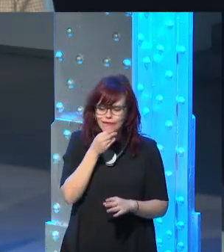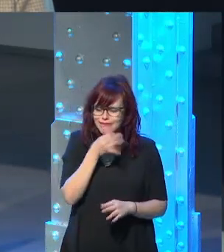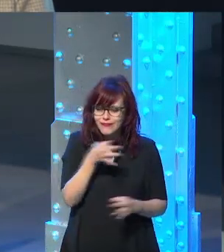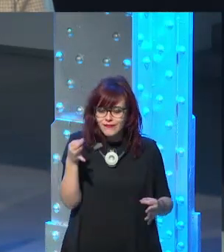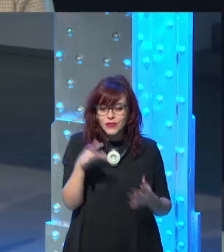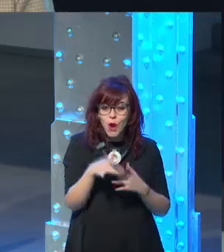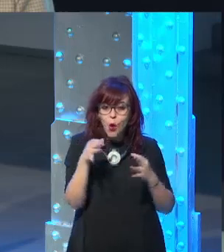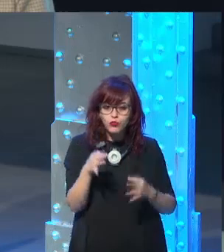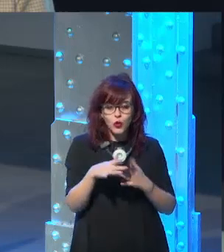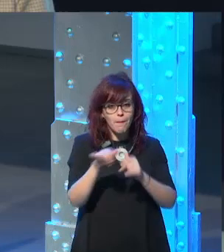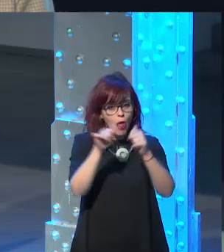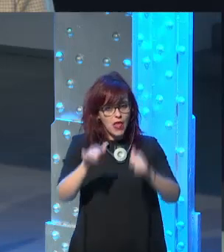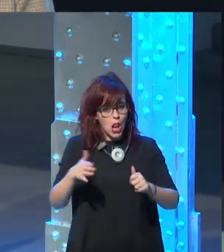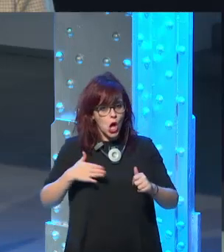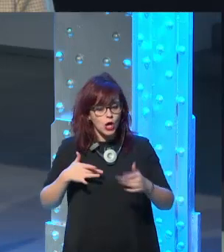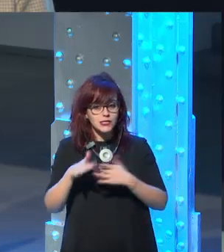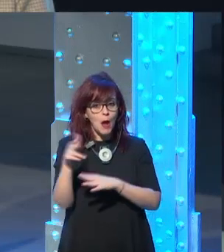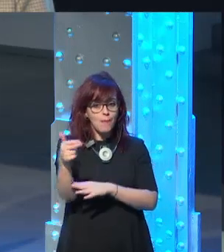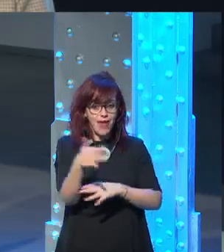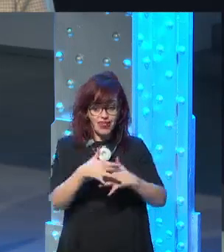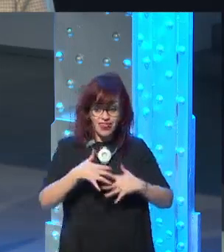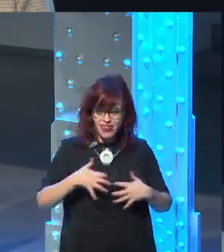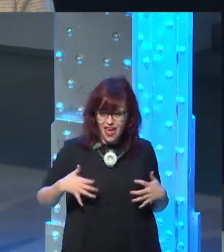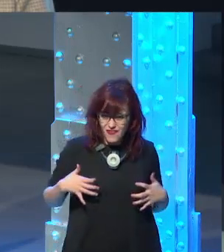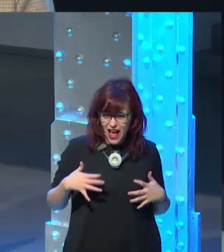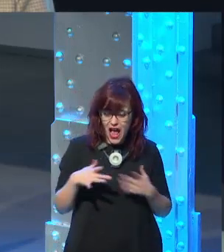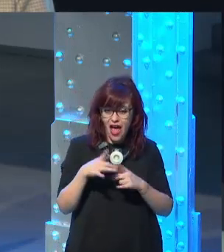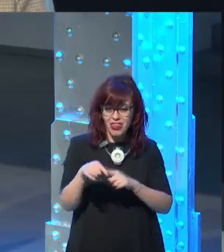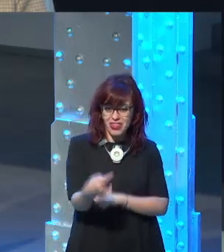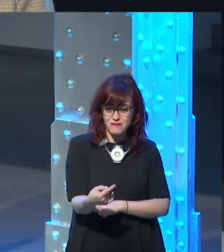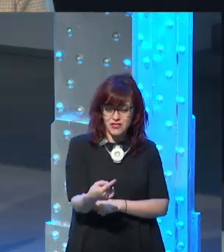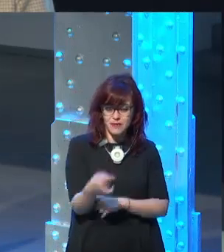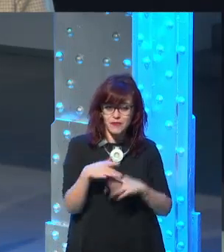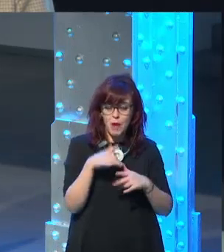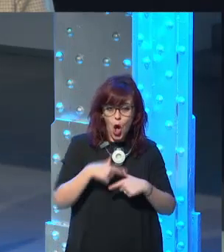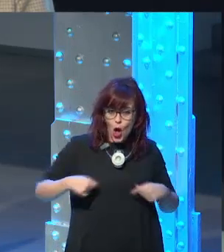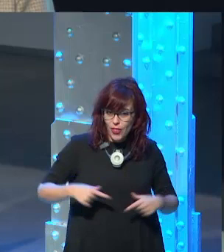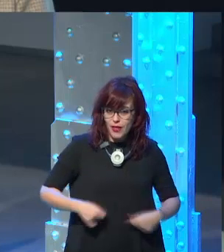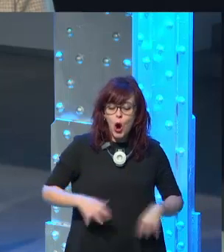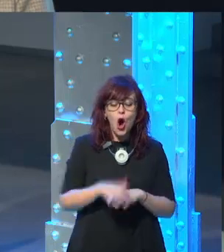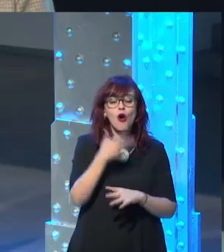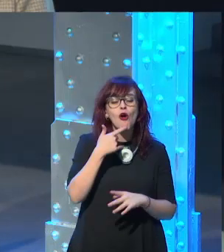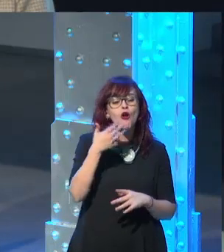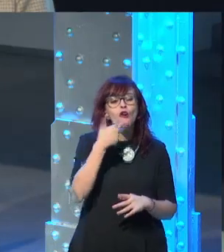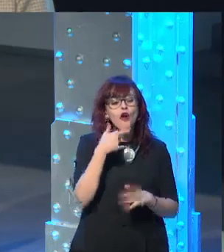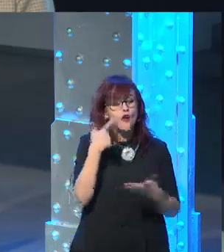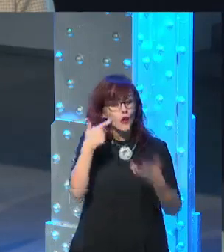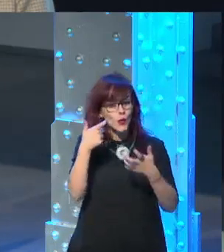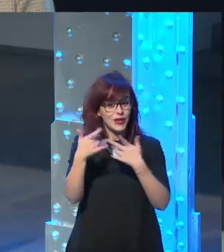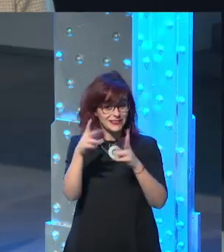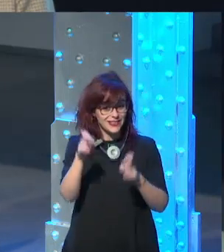desde que mi modelo es un pez cebra hasta que trabajamos con luces fluorescentes. Peceras, ¿no?